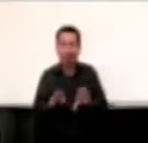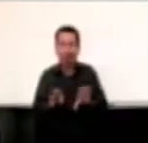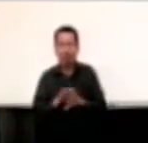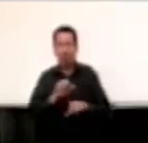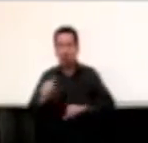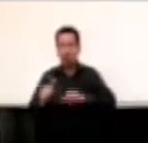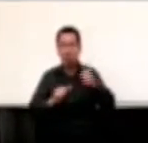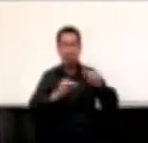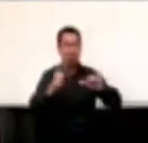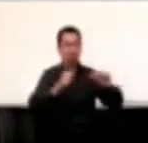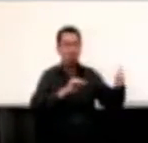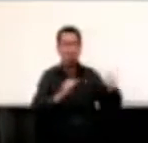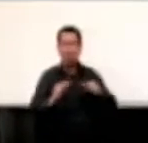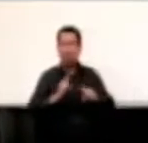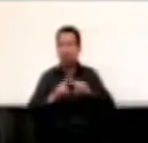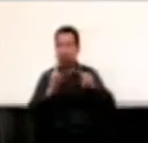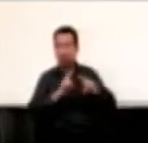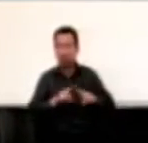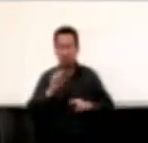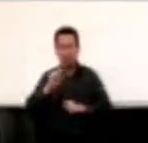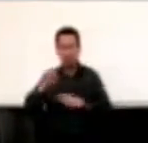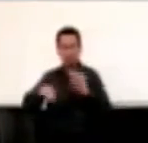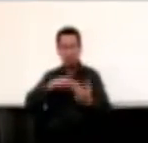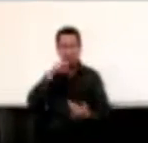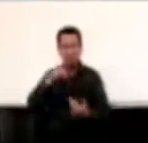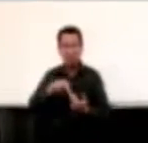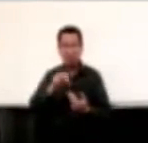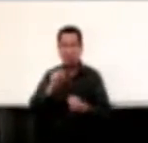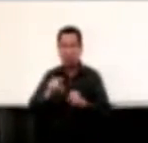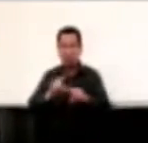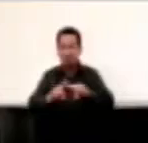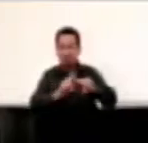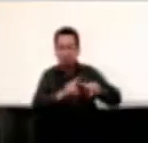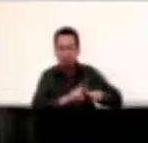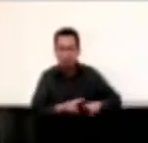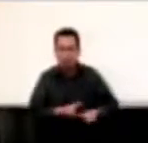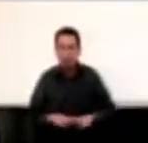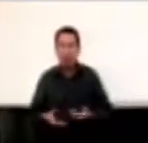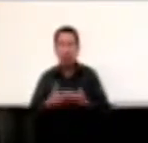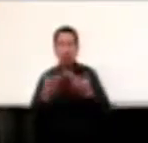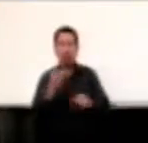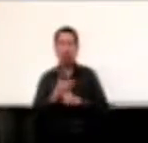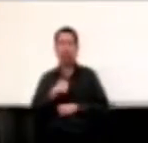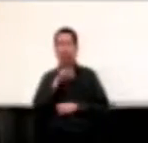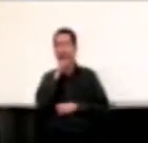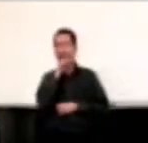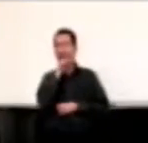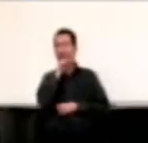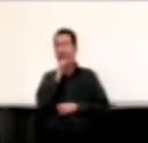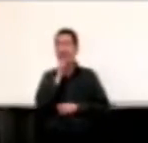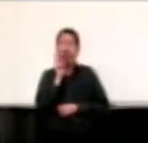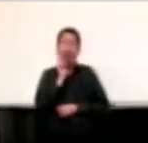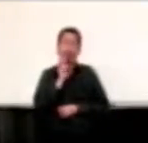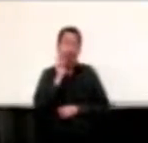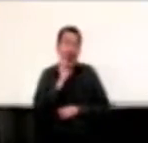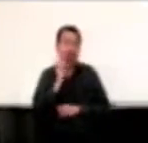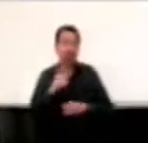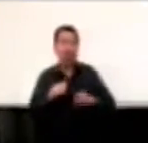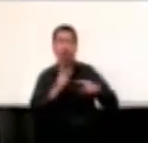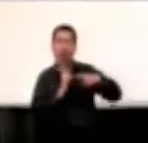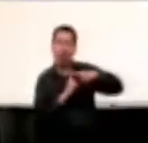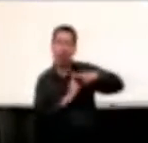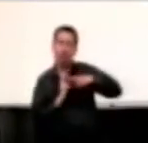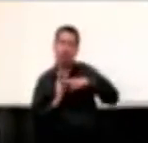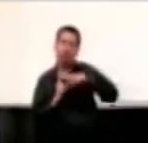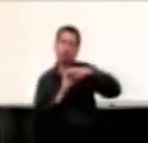otros sistemas de partidos en la región. Y la situación, pues sí, es un poco más preocupante. Yo trato de ser optimista, ¿no? Porque